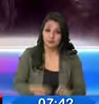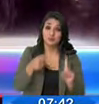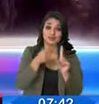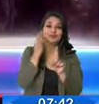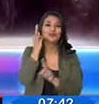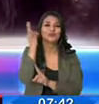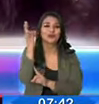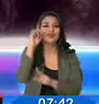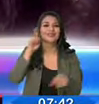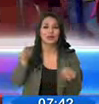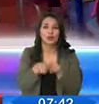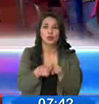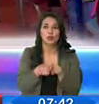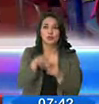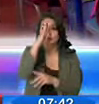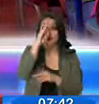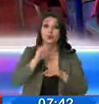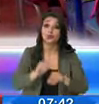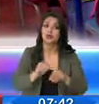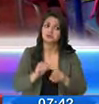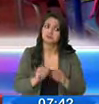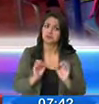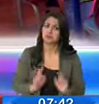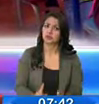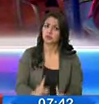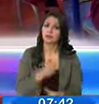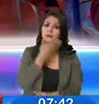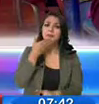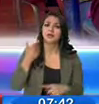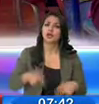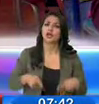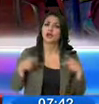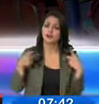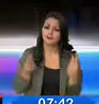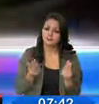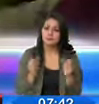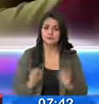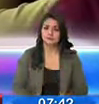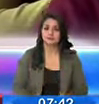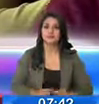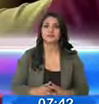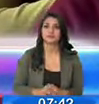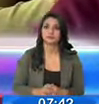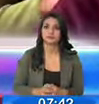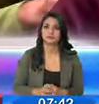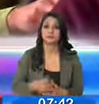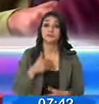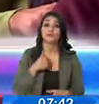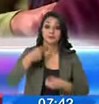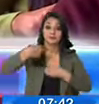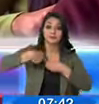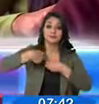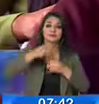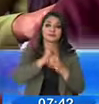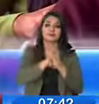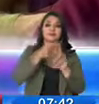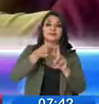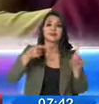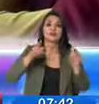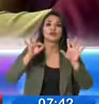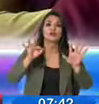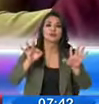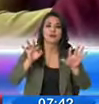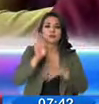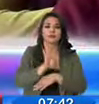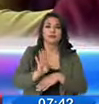Isa, quien vio en su educación una opción para mejorar su calidad de vida. Yo estoy aquí en esa institución desde 8.º de básico. La